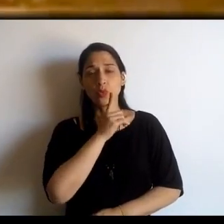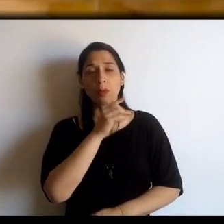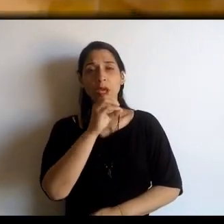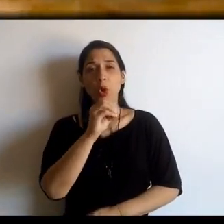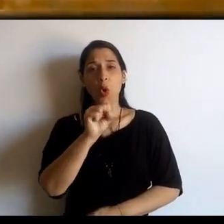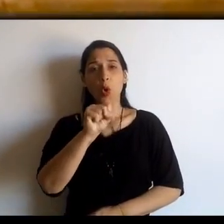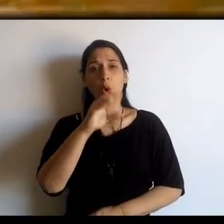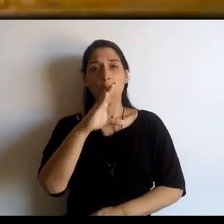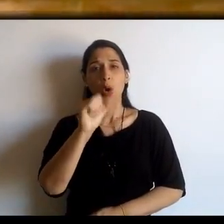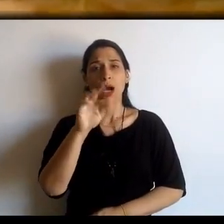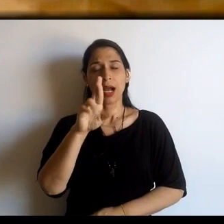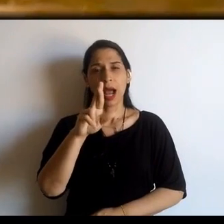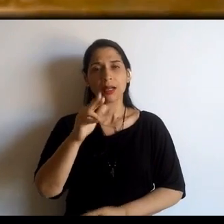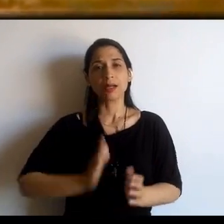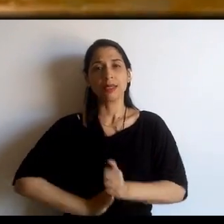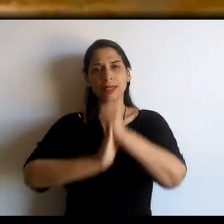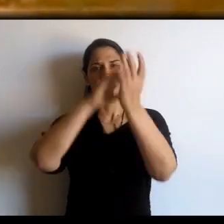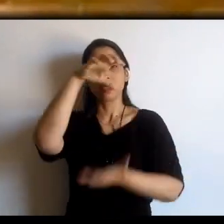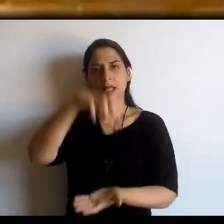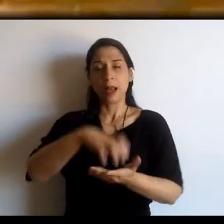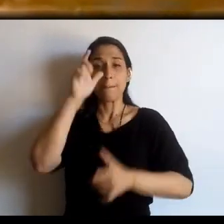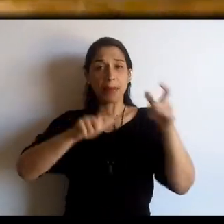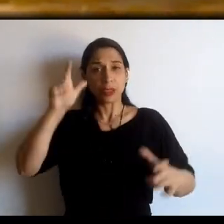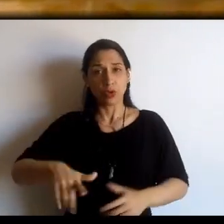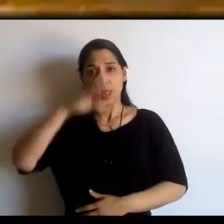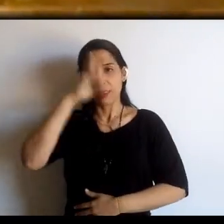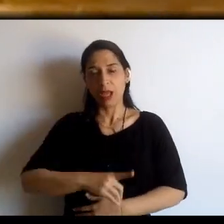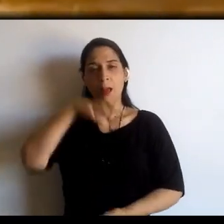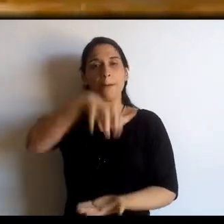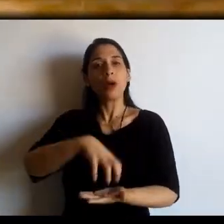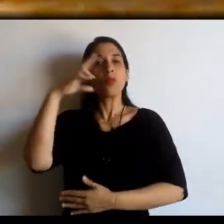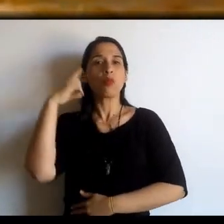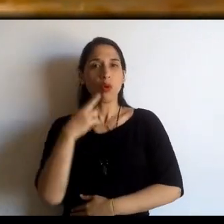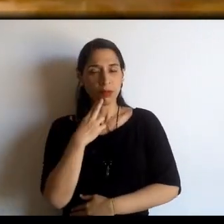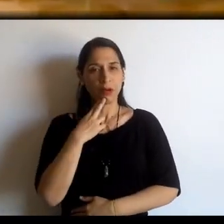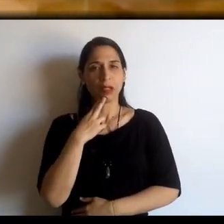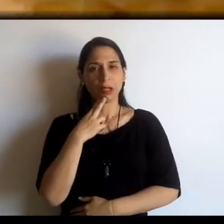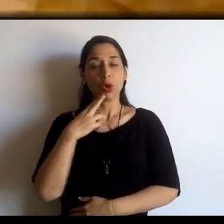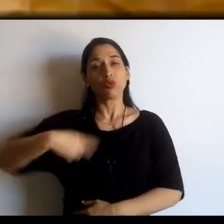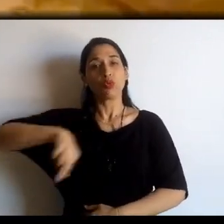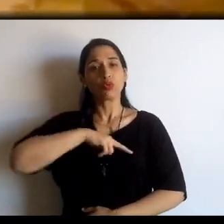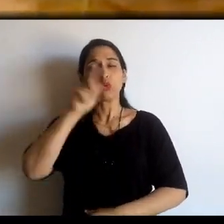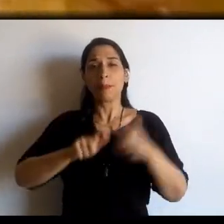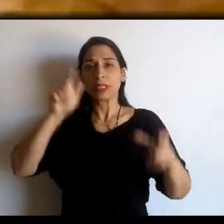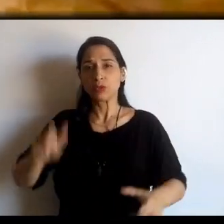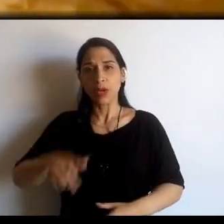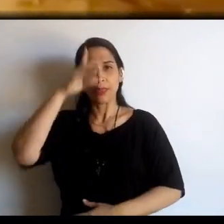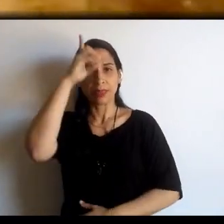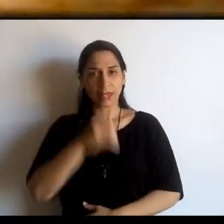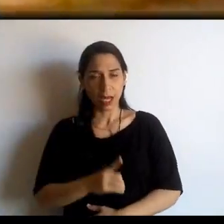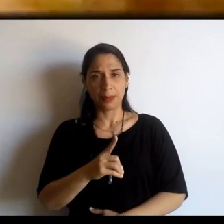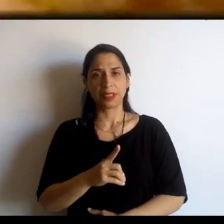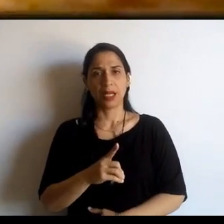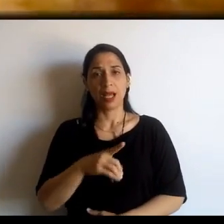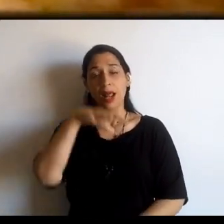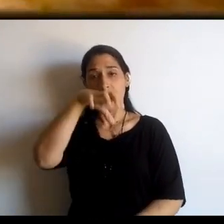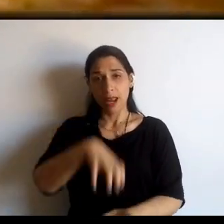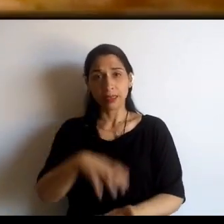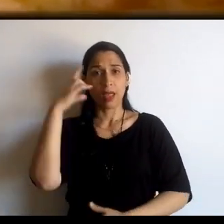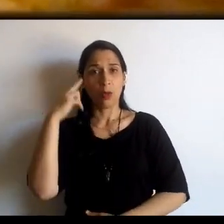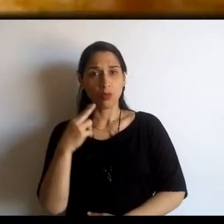Mi nombre es Oscar Brito, líder estadal por las personas con discapacidad del Estado Bolívar. Nosotros, las personas